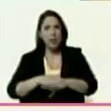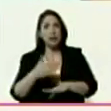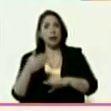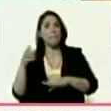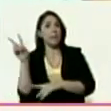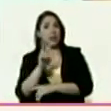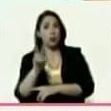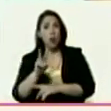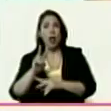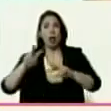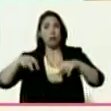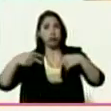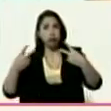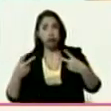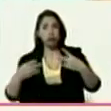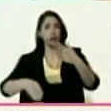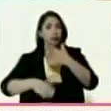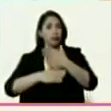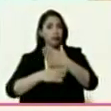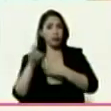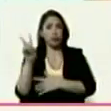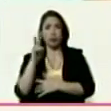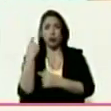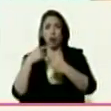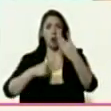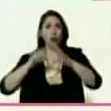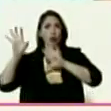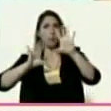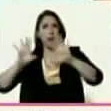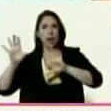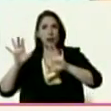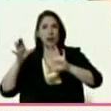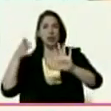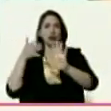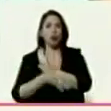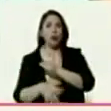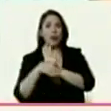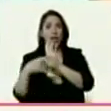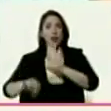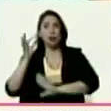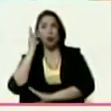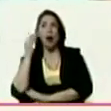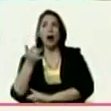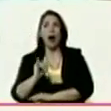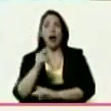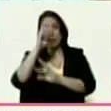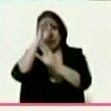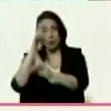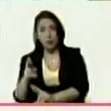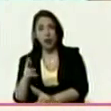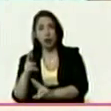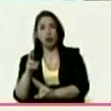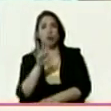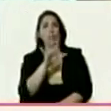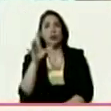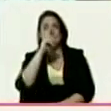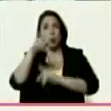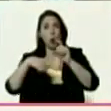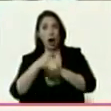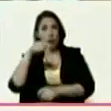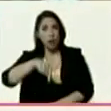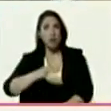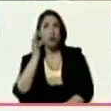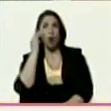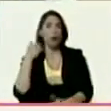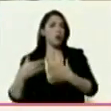va mucho más adelante que el resto de los países en el sentido del derecho que tienen las mujeres aquí. Una mujer con 55 años, no